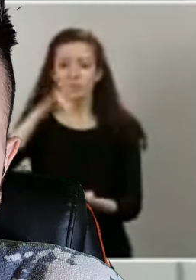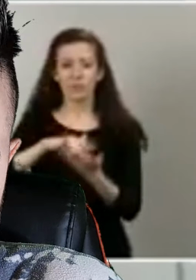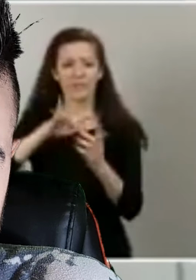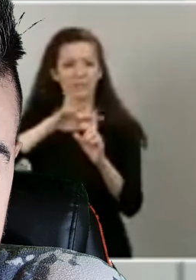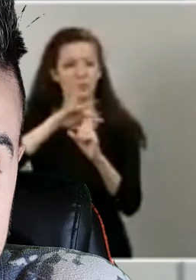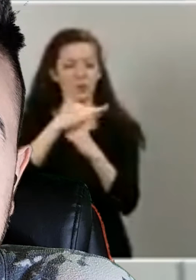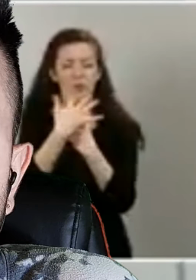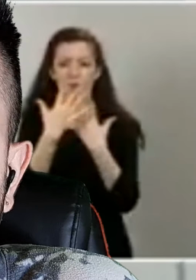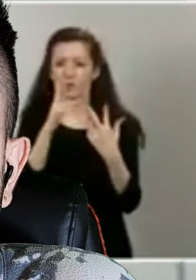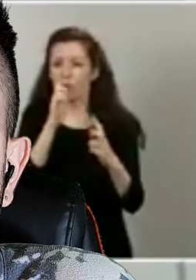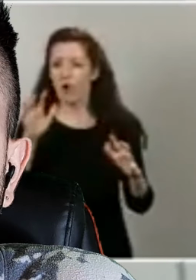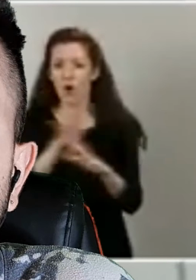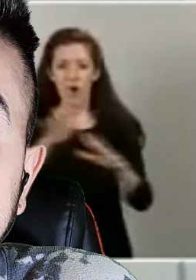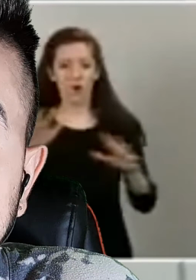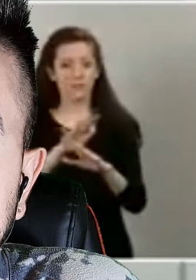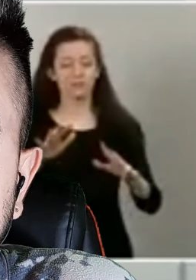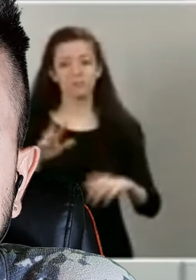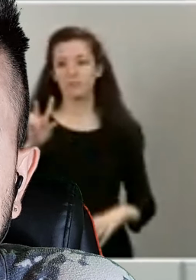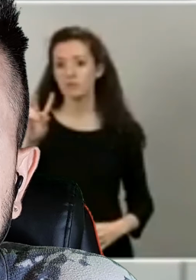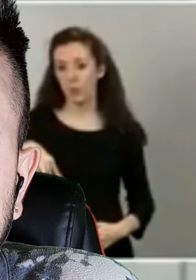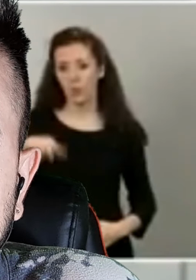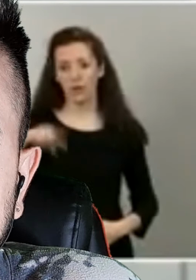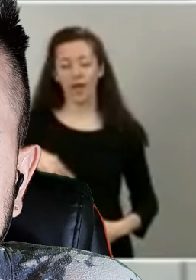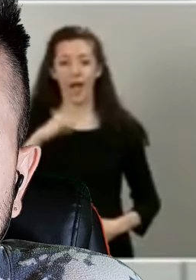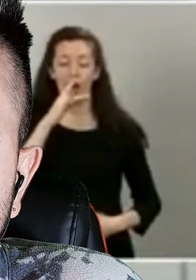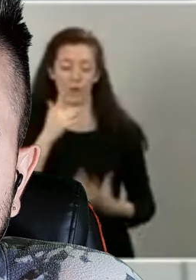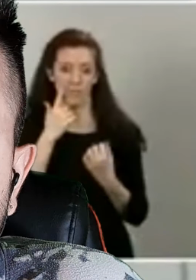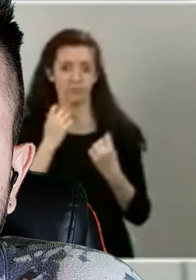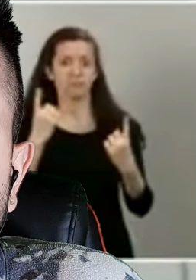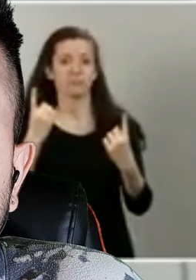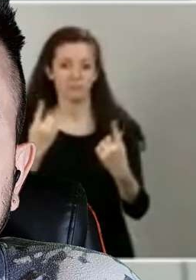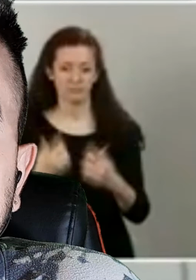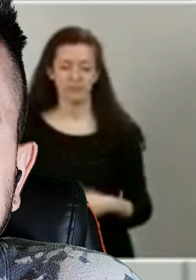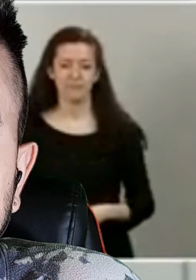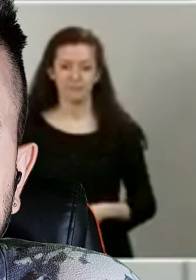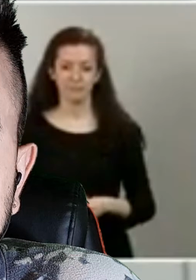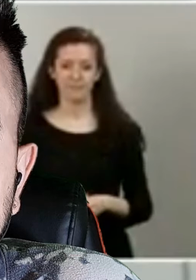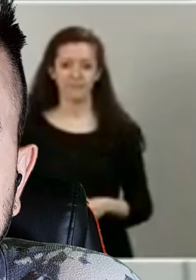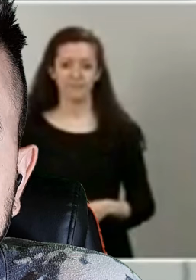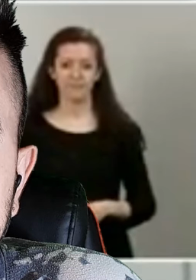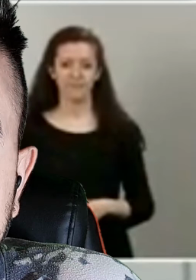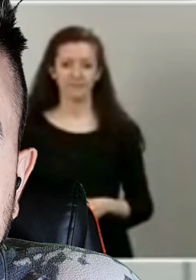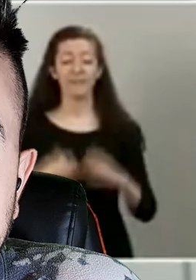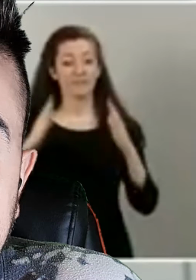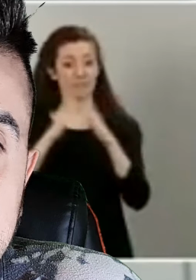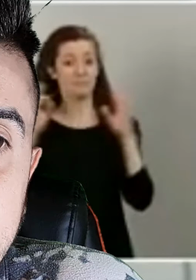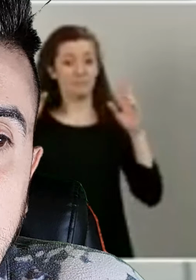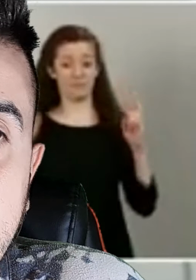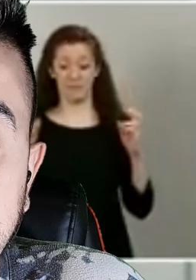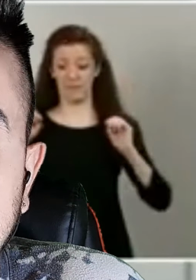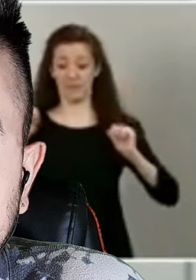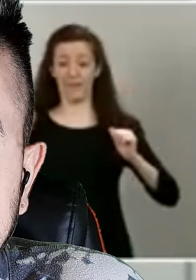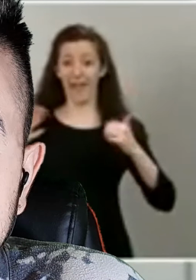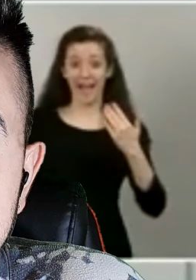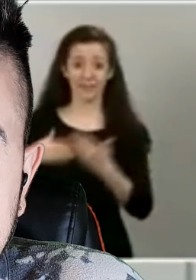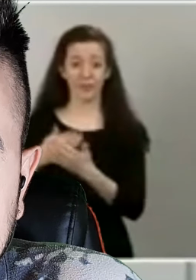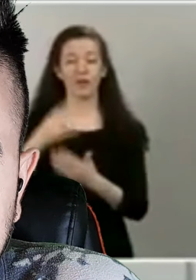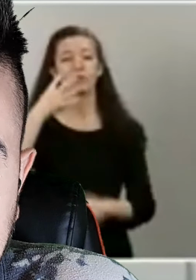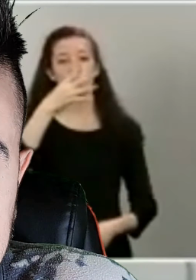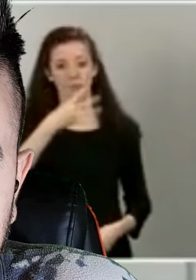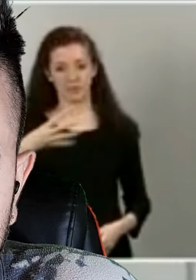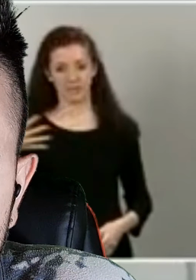no resulta ser que el estado español por el tema del cobi 19 el estado de alarma de toda